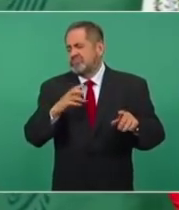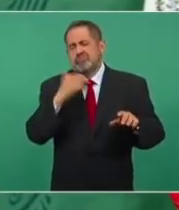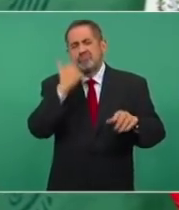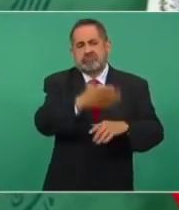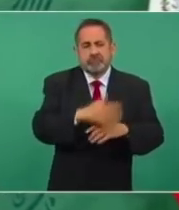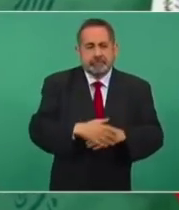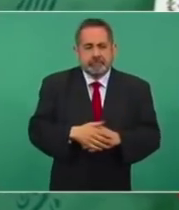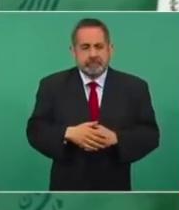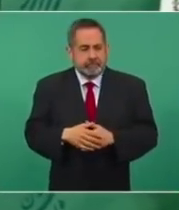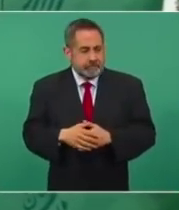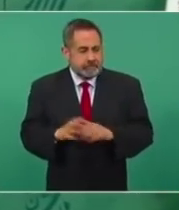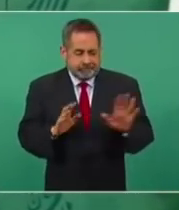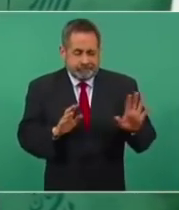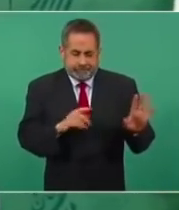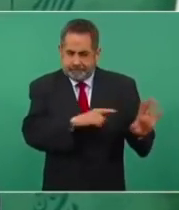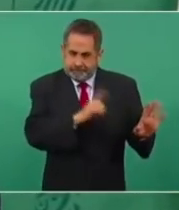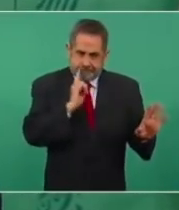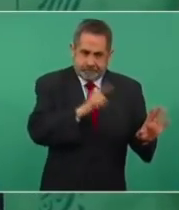ni siquiera